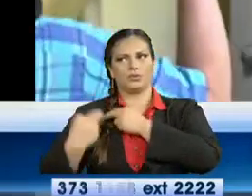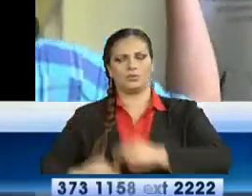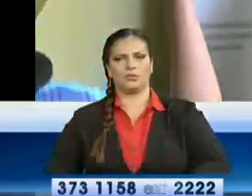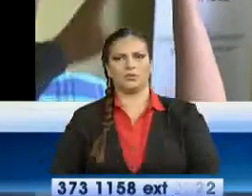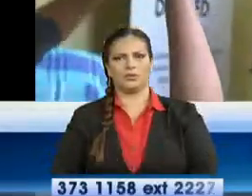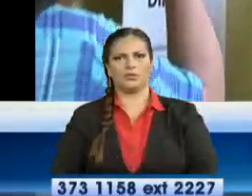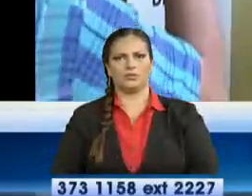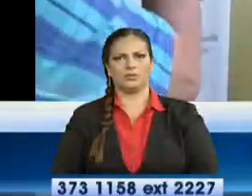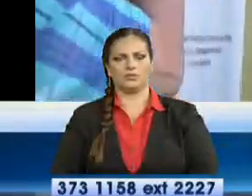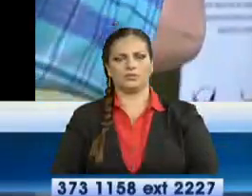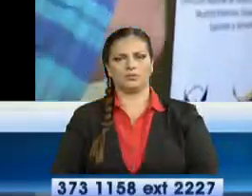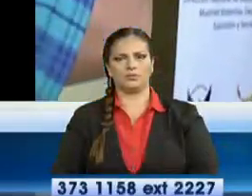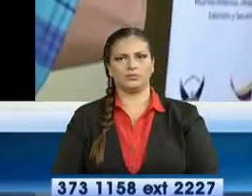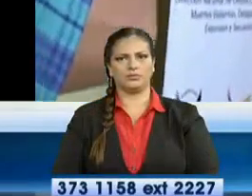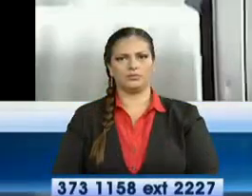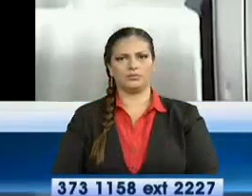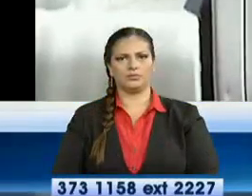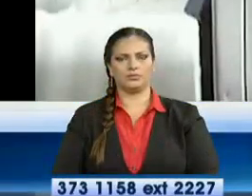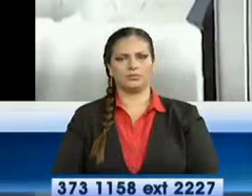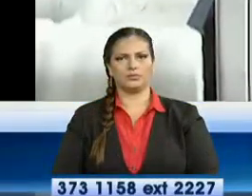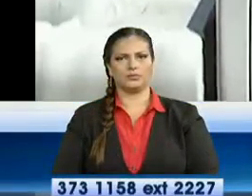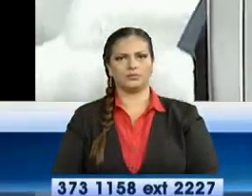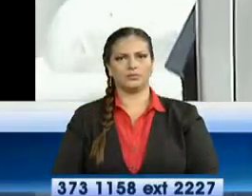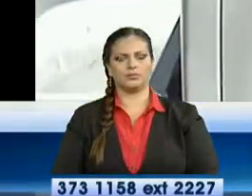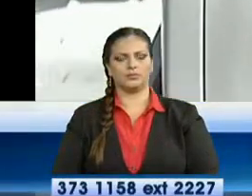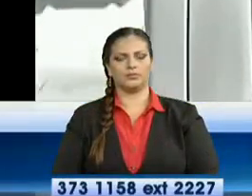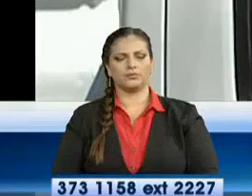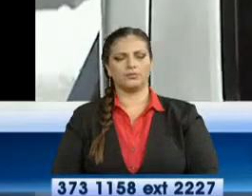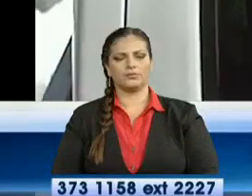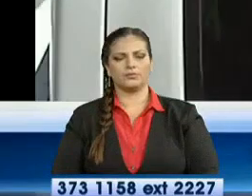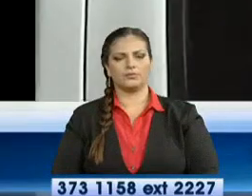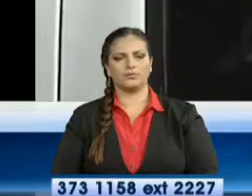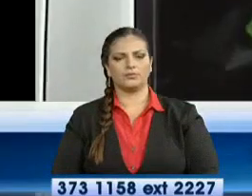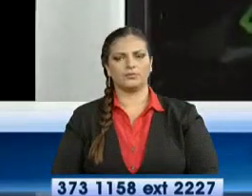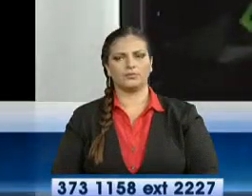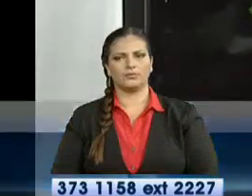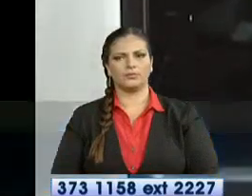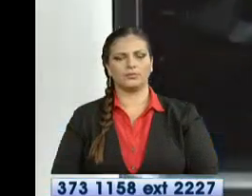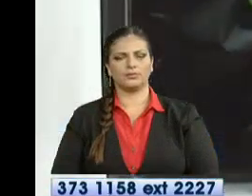chimboracense. Informó Darwin Altamirano.